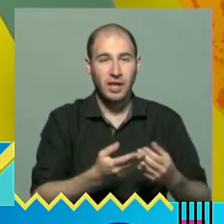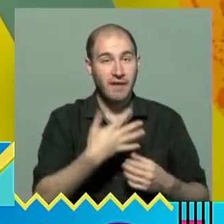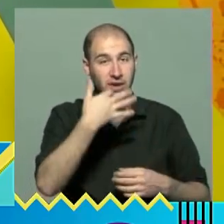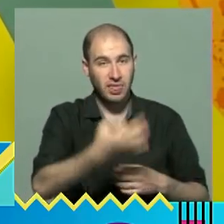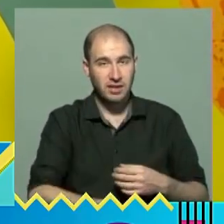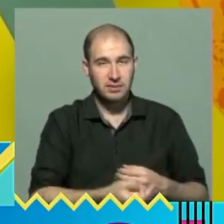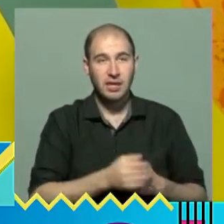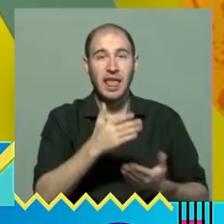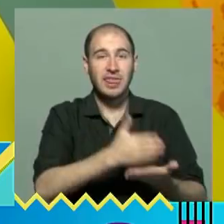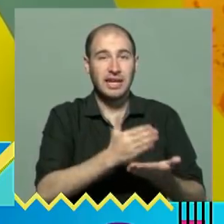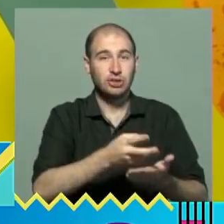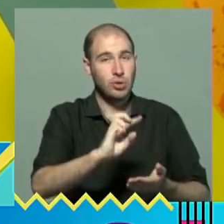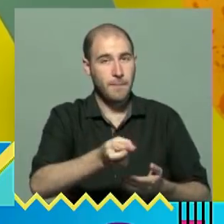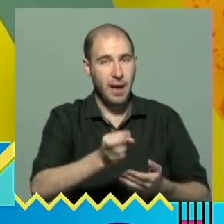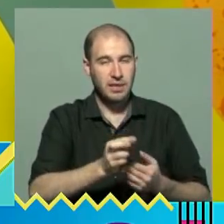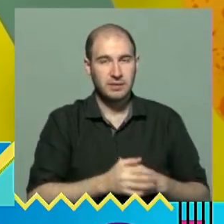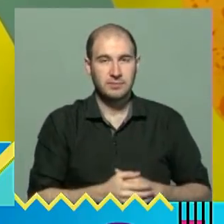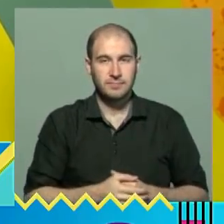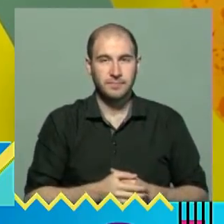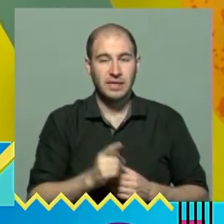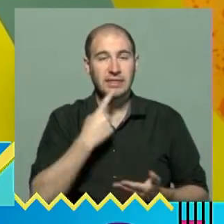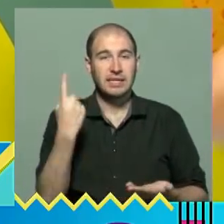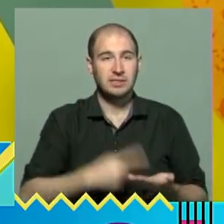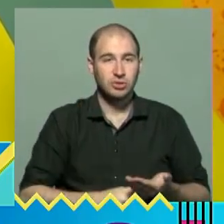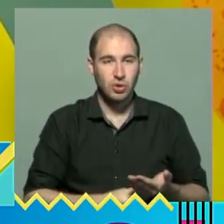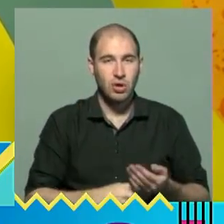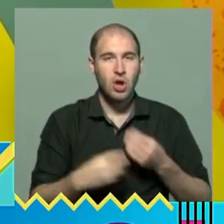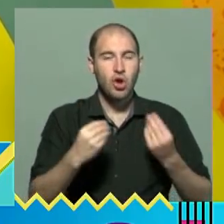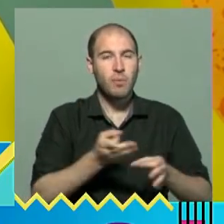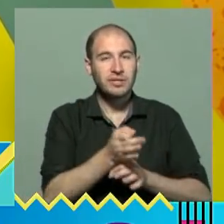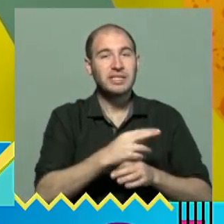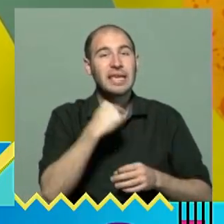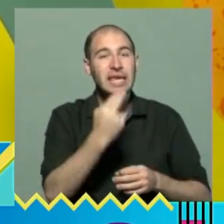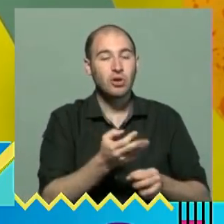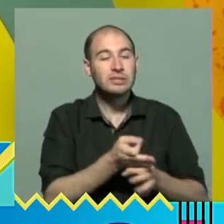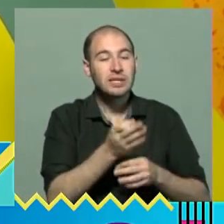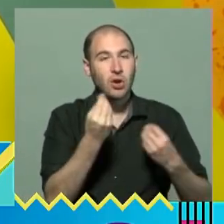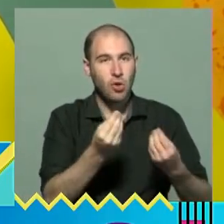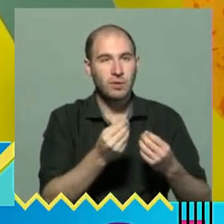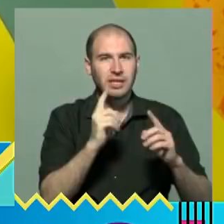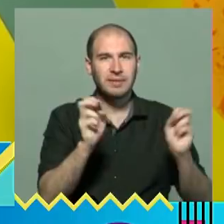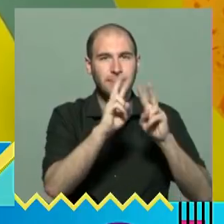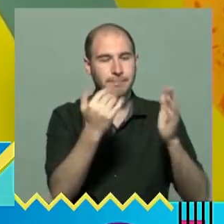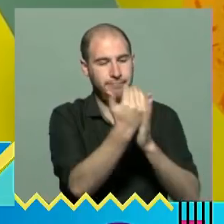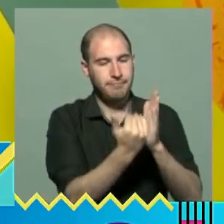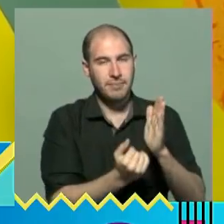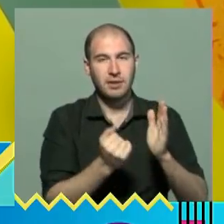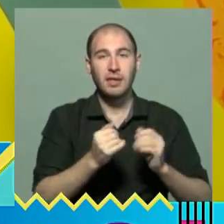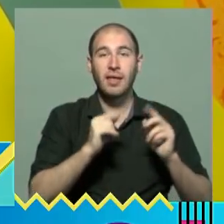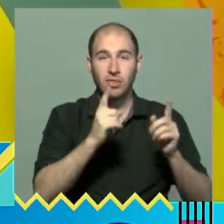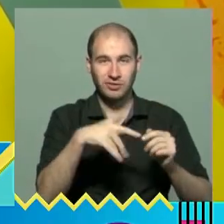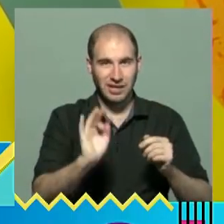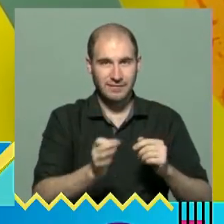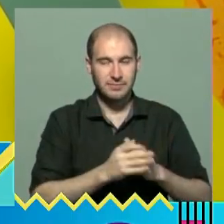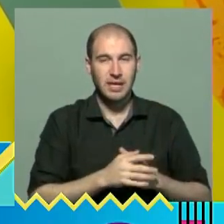verdad que es un derecho de los padres el decidir cómo educar a tu hijo y bajo qué términos. Y como